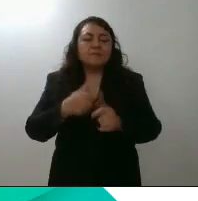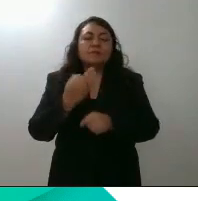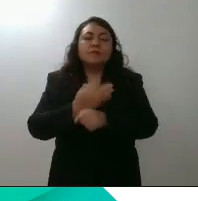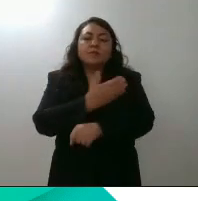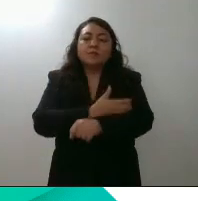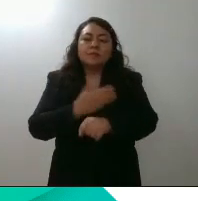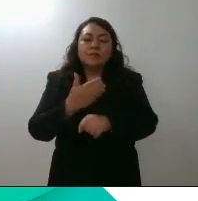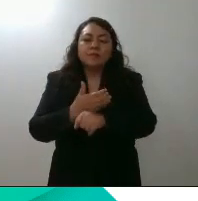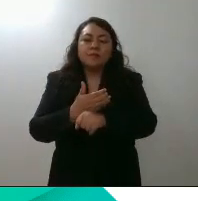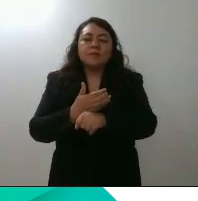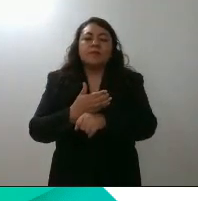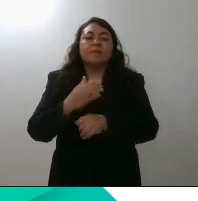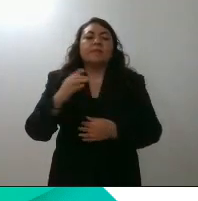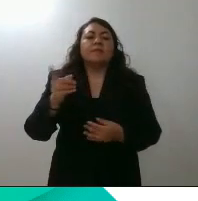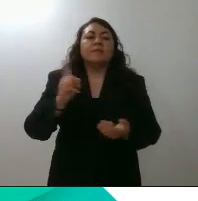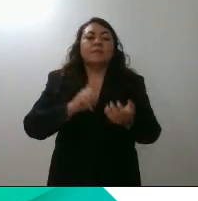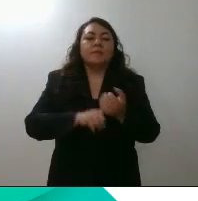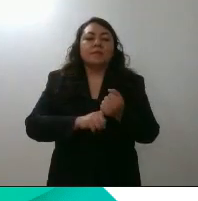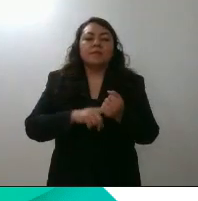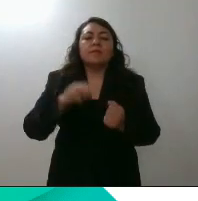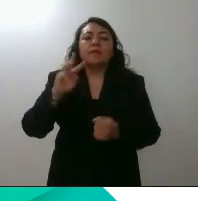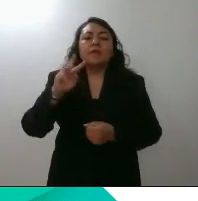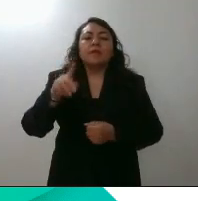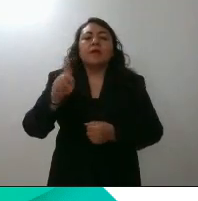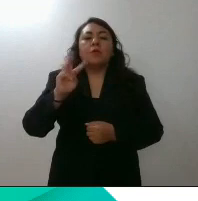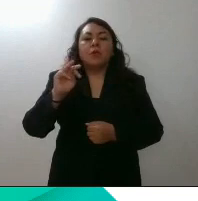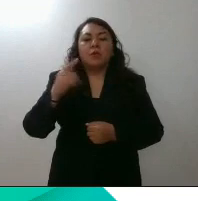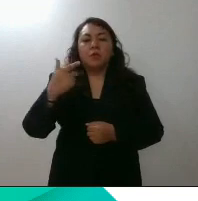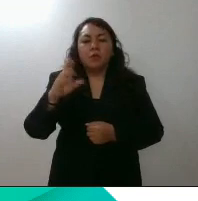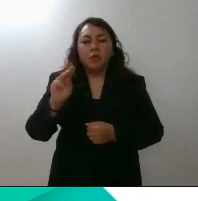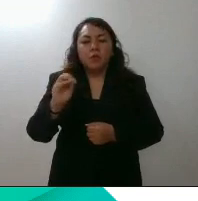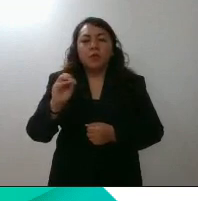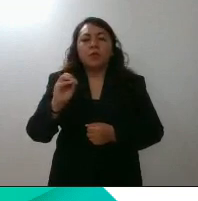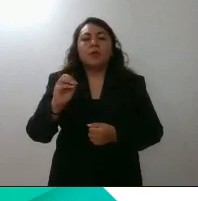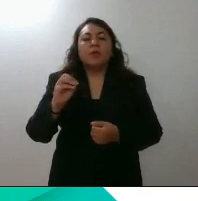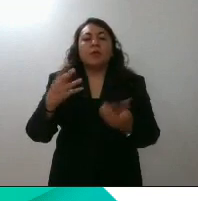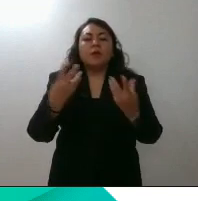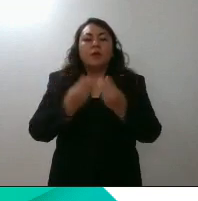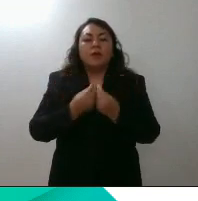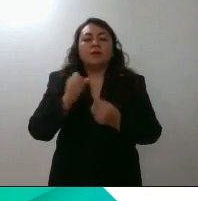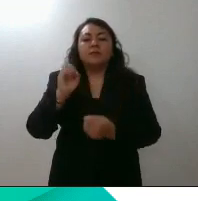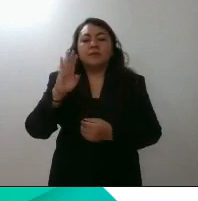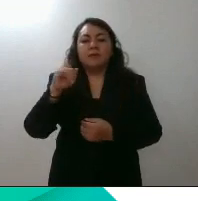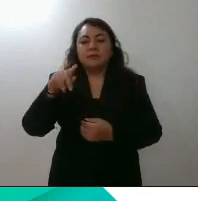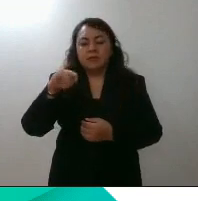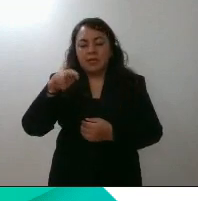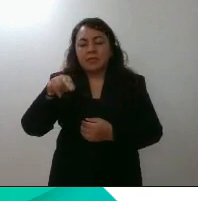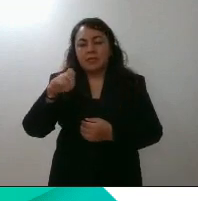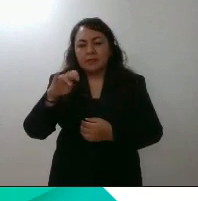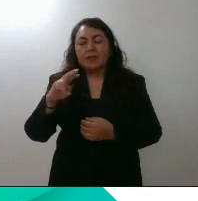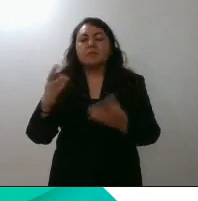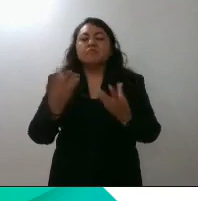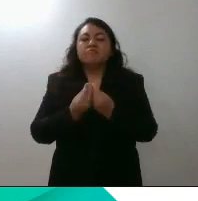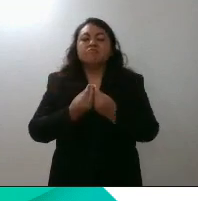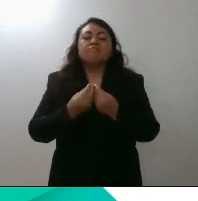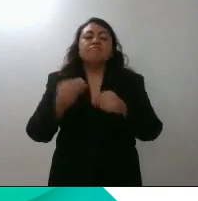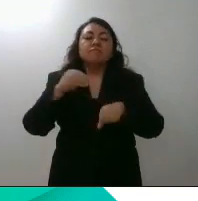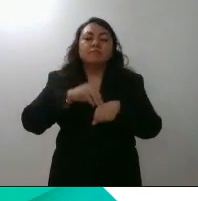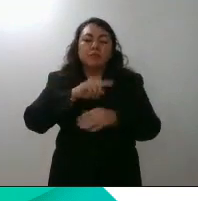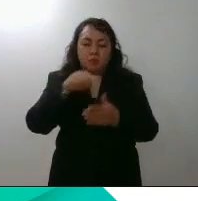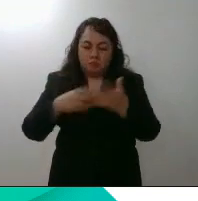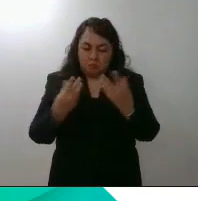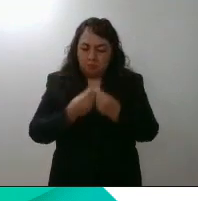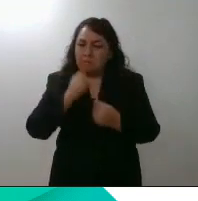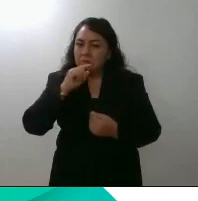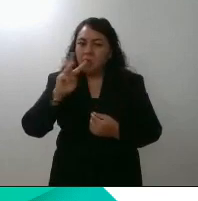acompañando Seba Netter de Wingu, es profesional en tecnología, coordina el equipo de tecnología cívica y social en Wingu y